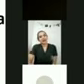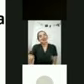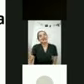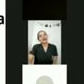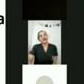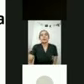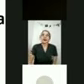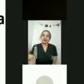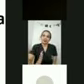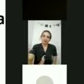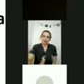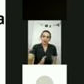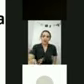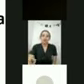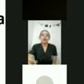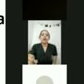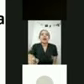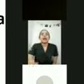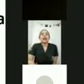leer y leer para aprender.